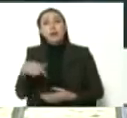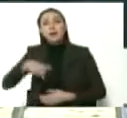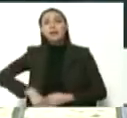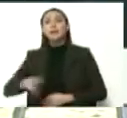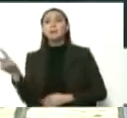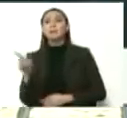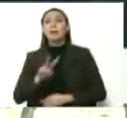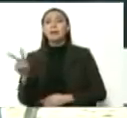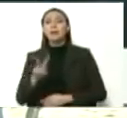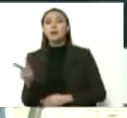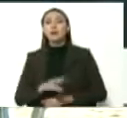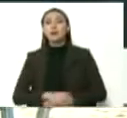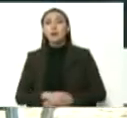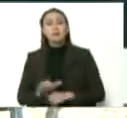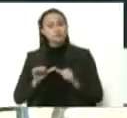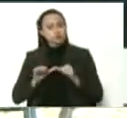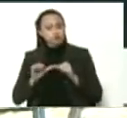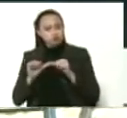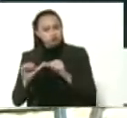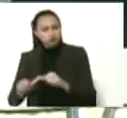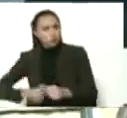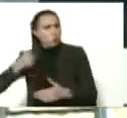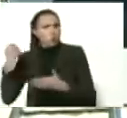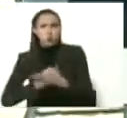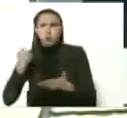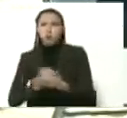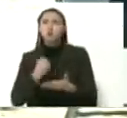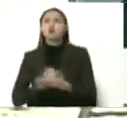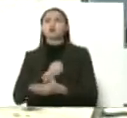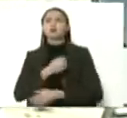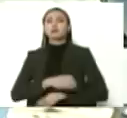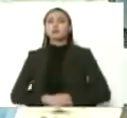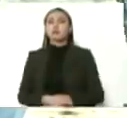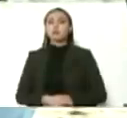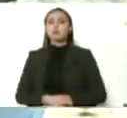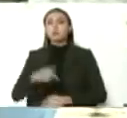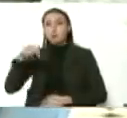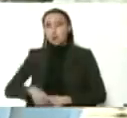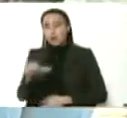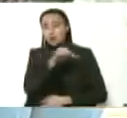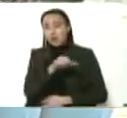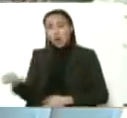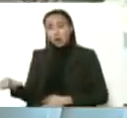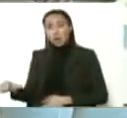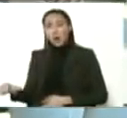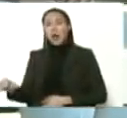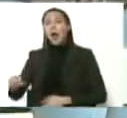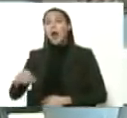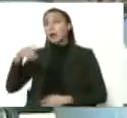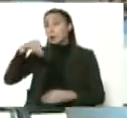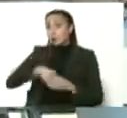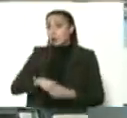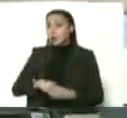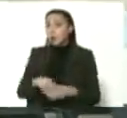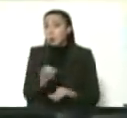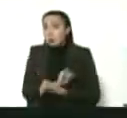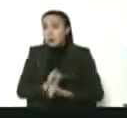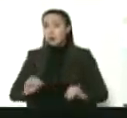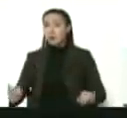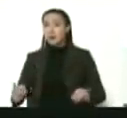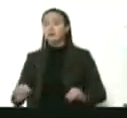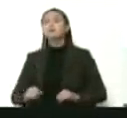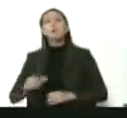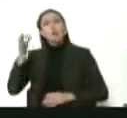Venezuela sigue en batalla, acabamos esta semana de pasar la cuarentena radical.